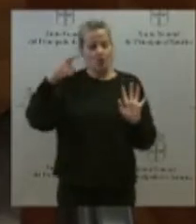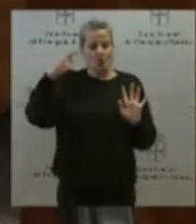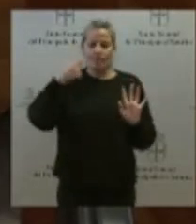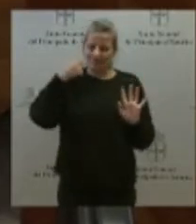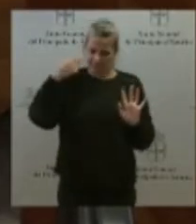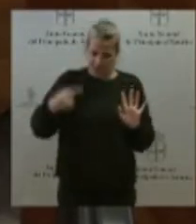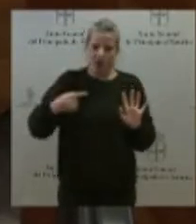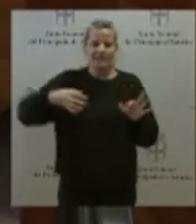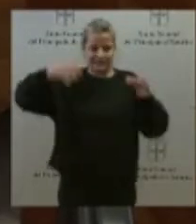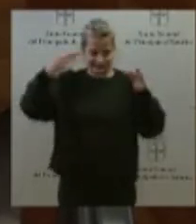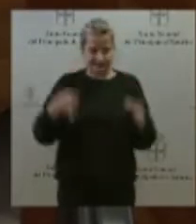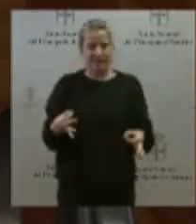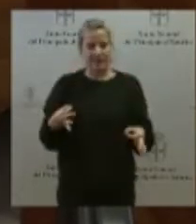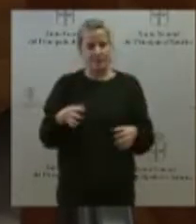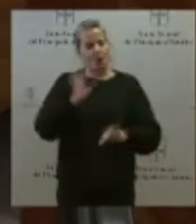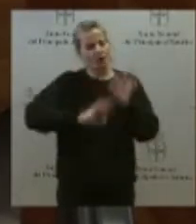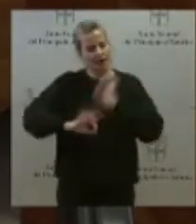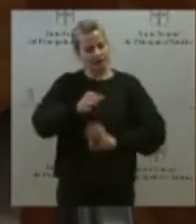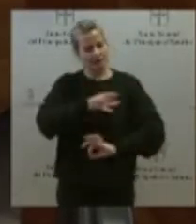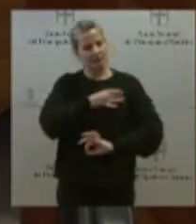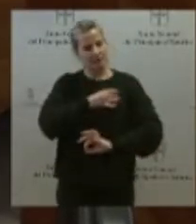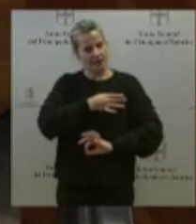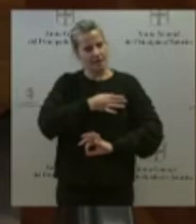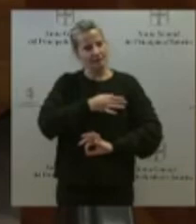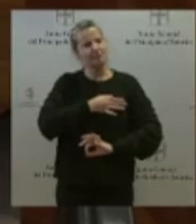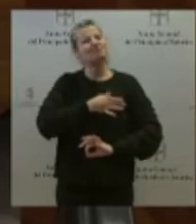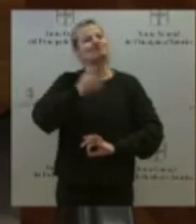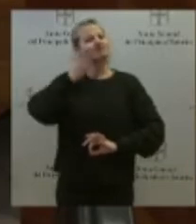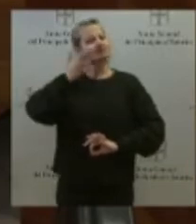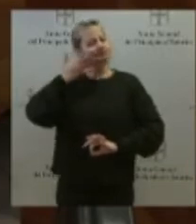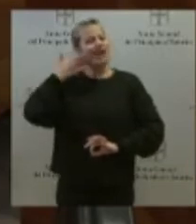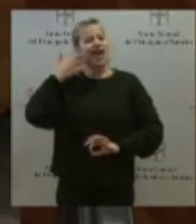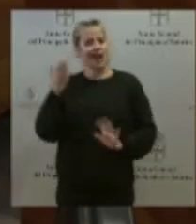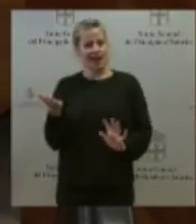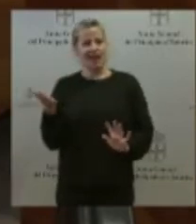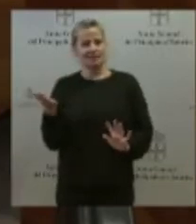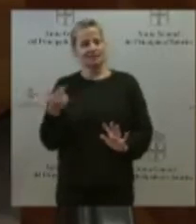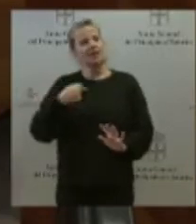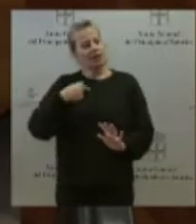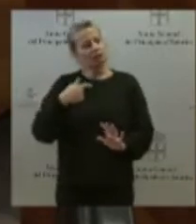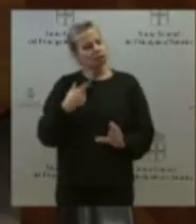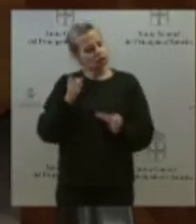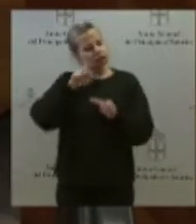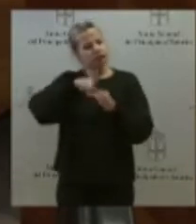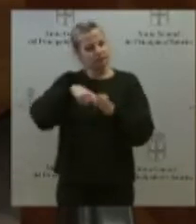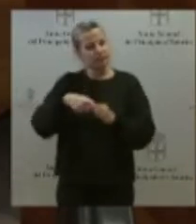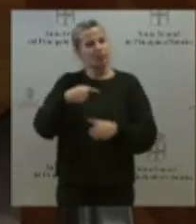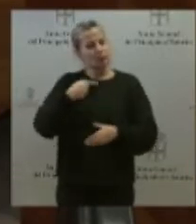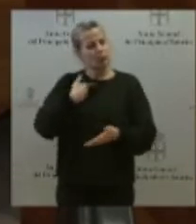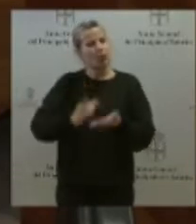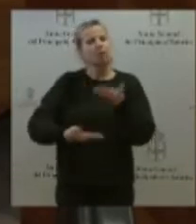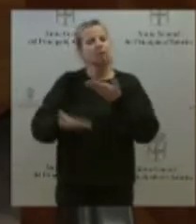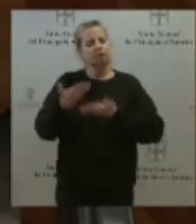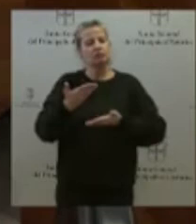clase en las que yo milito, si me permite la expresión, y con las que yo comparto, pero lógicamente es su espacio y es su papel. Y como